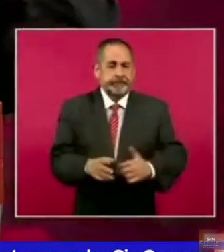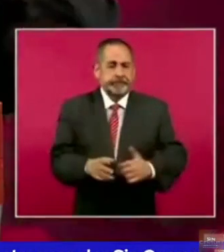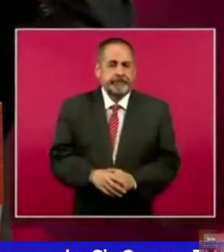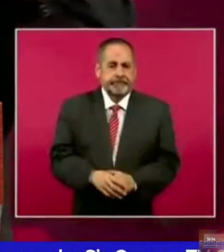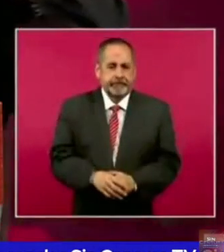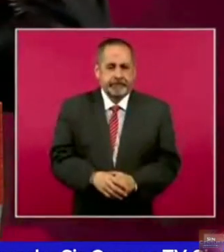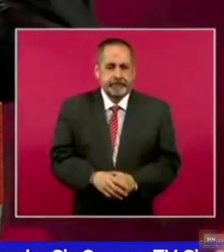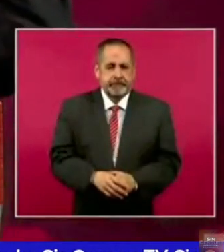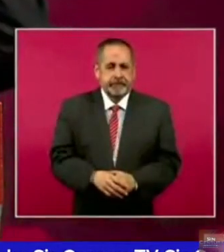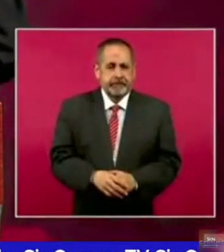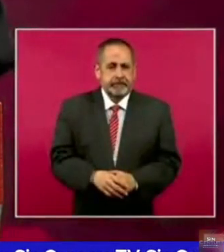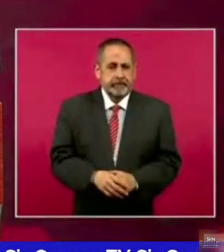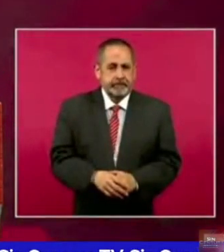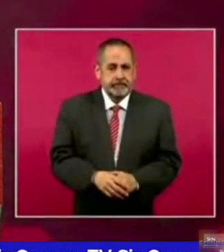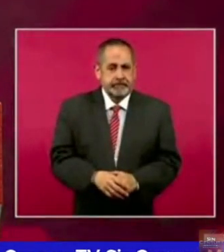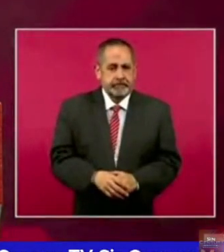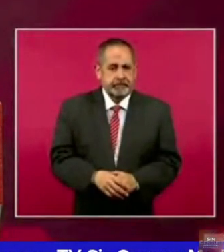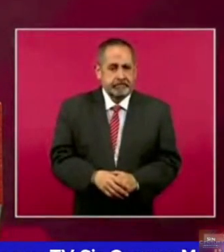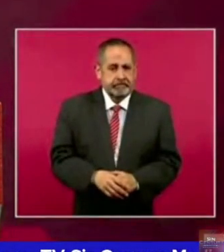que nunca